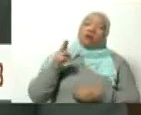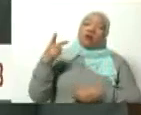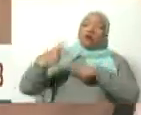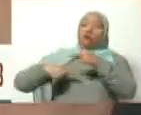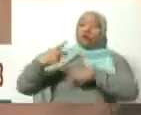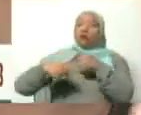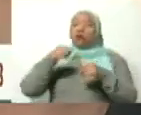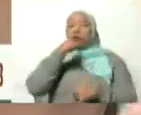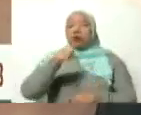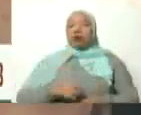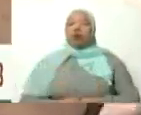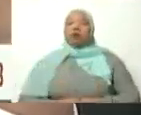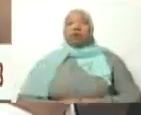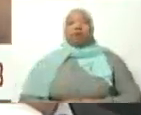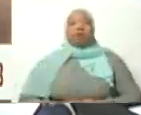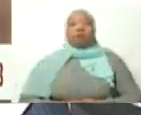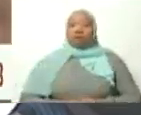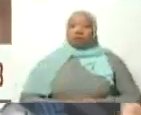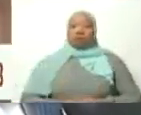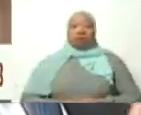frontera.